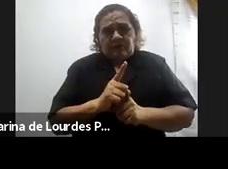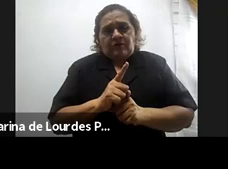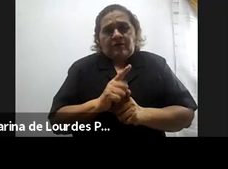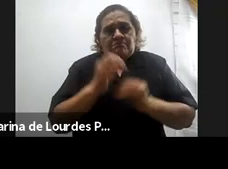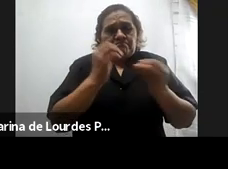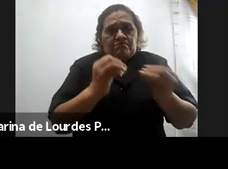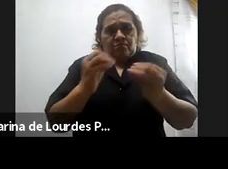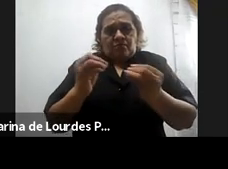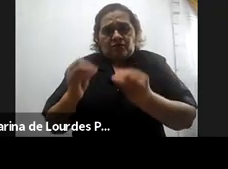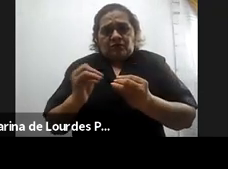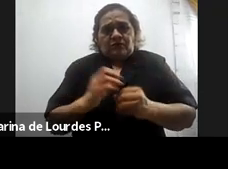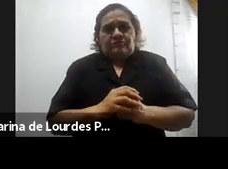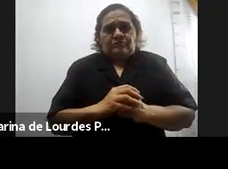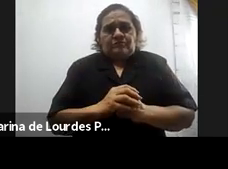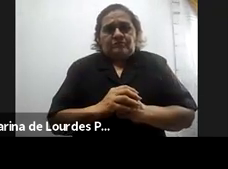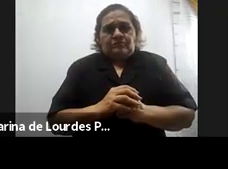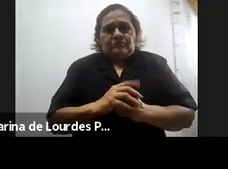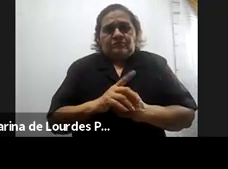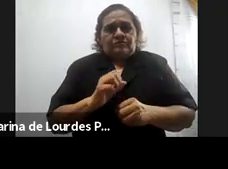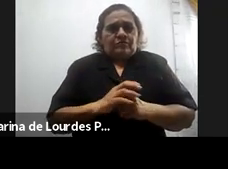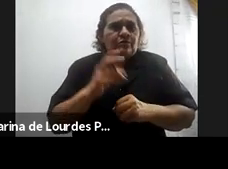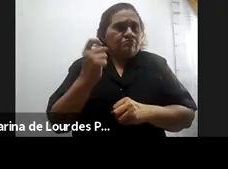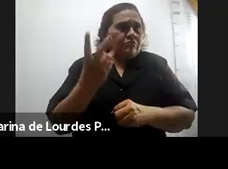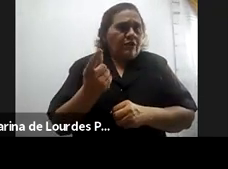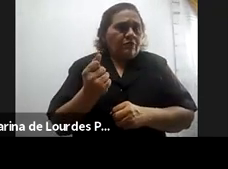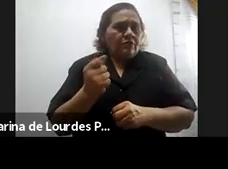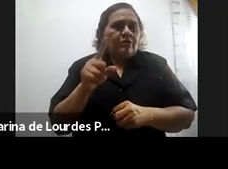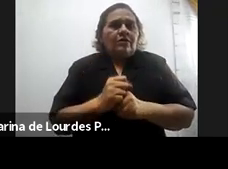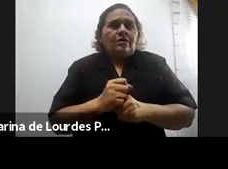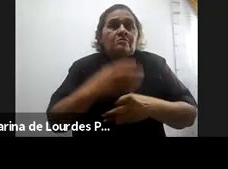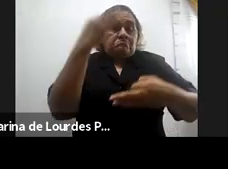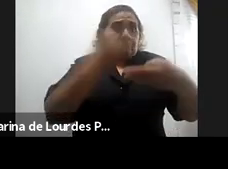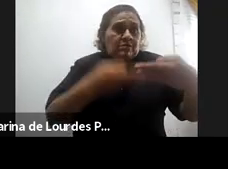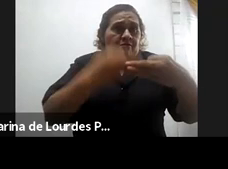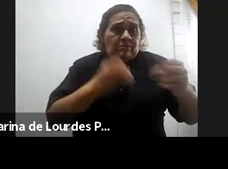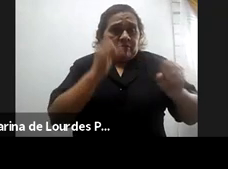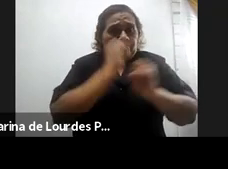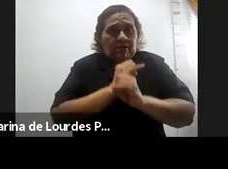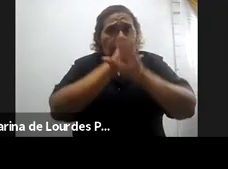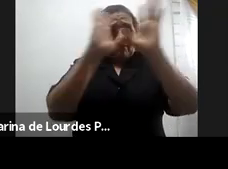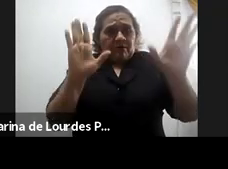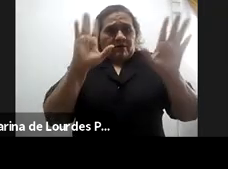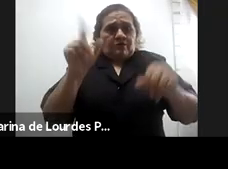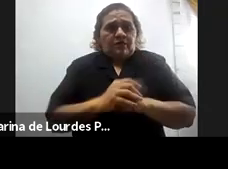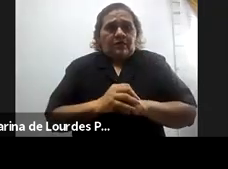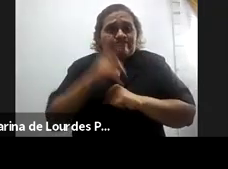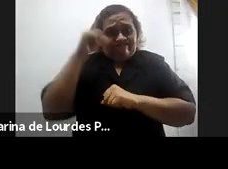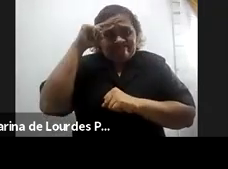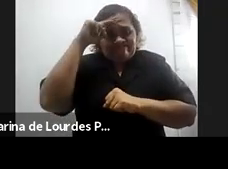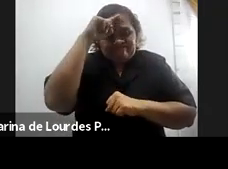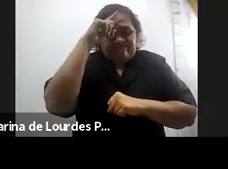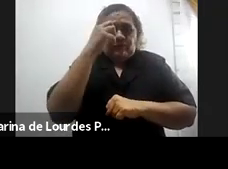muchas. Dentro de las más comunes pueden estar la falta de información acerca de las complicaciones de la